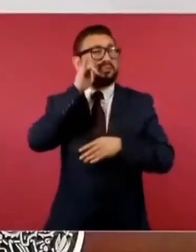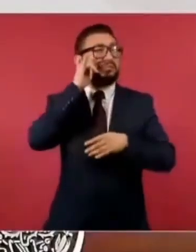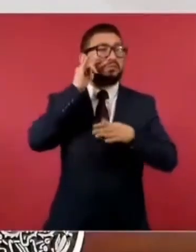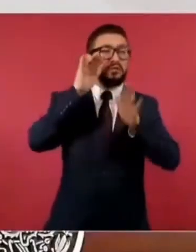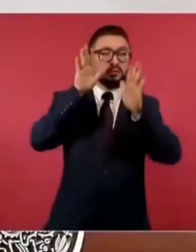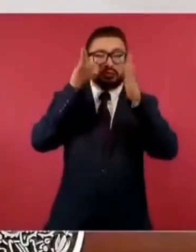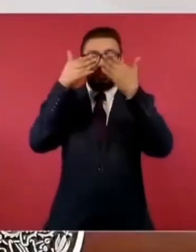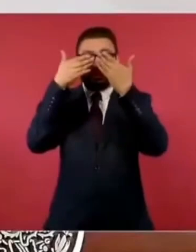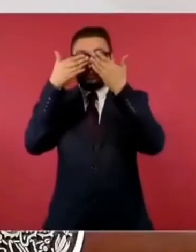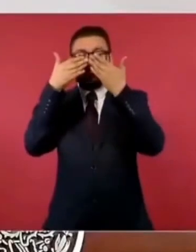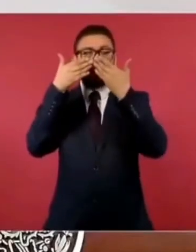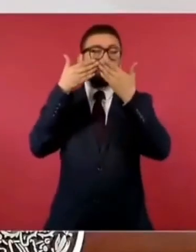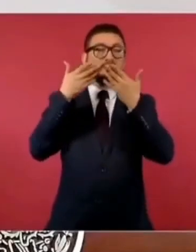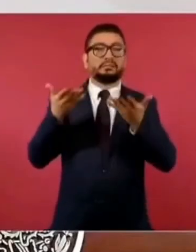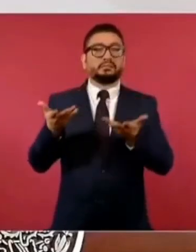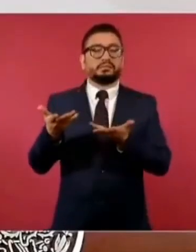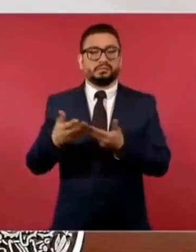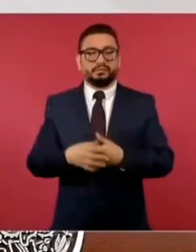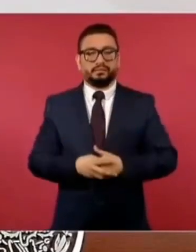obcecados